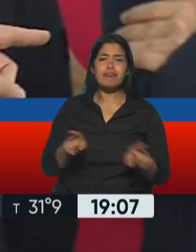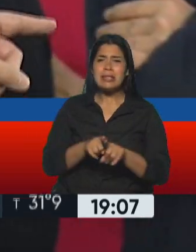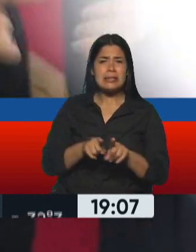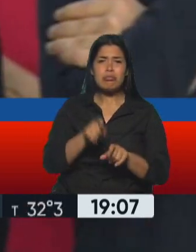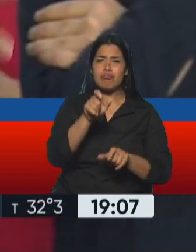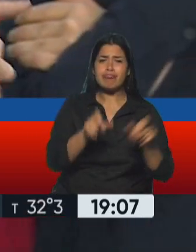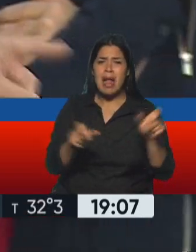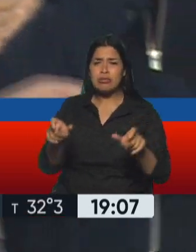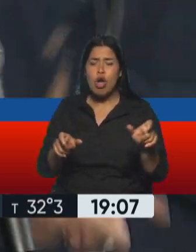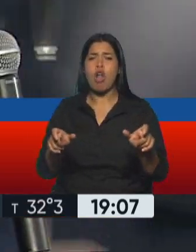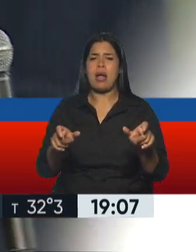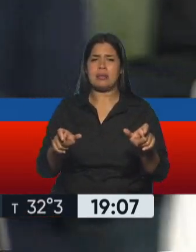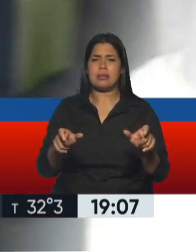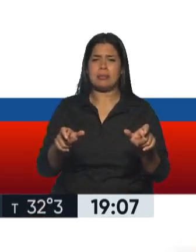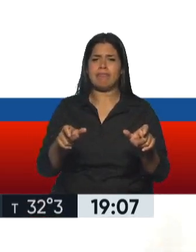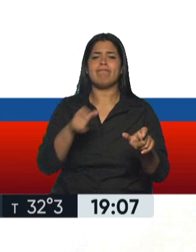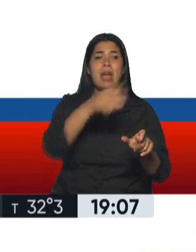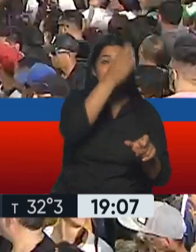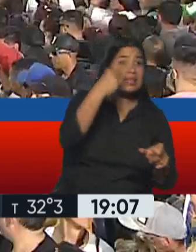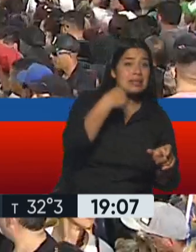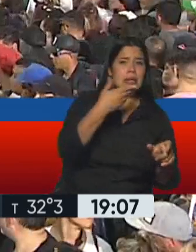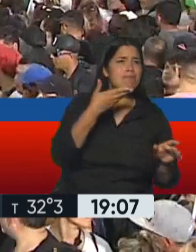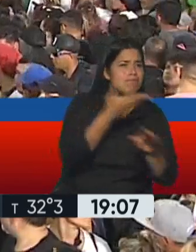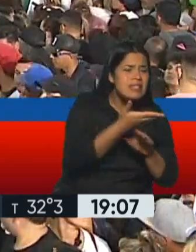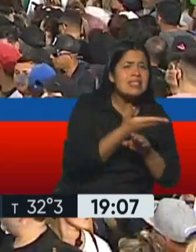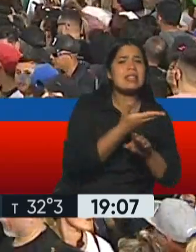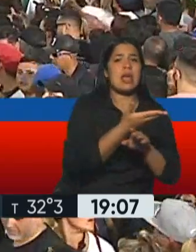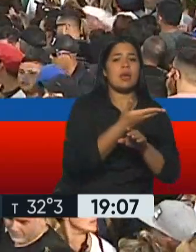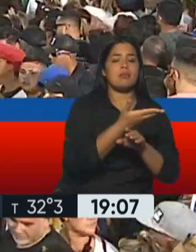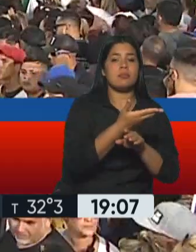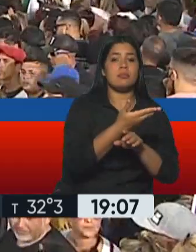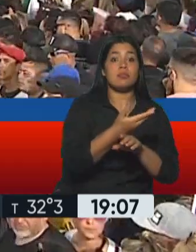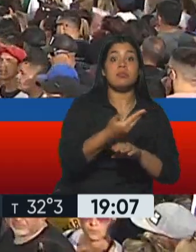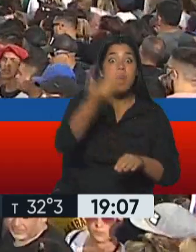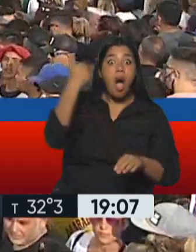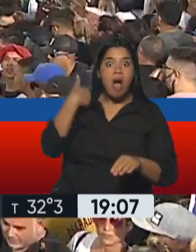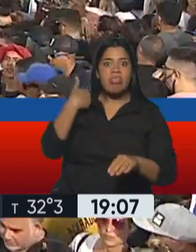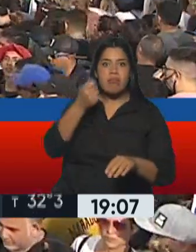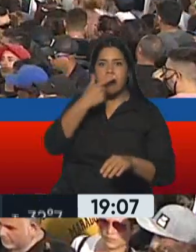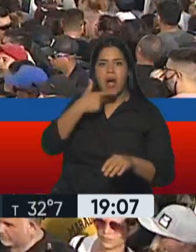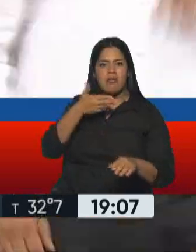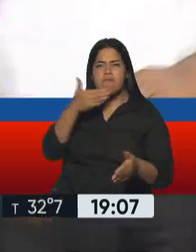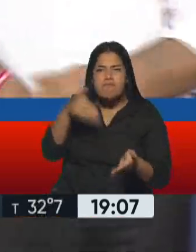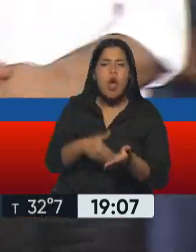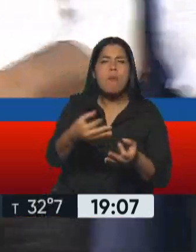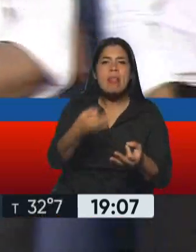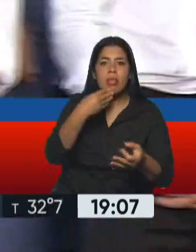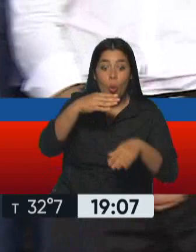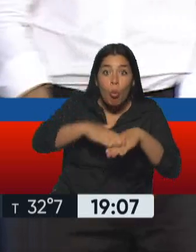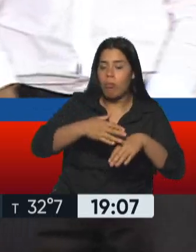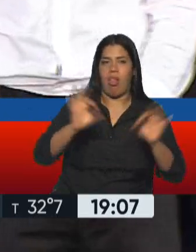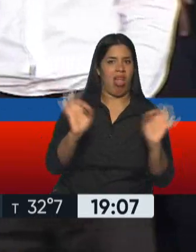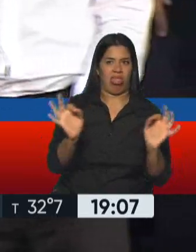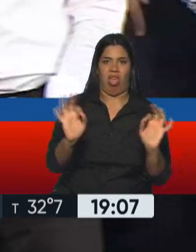tuvo Cristina y lo que alguien prometió y jamás cumplió. Y también dijimos en la